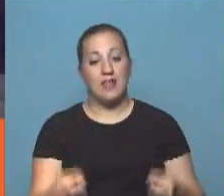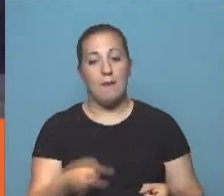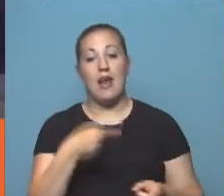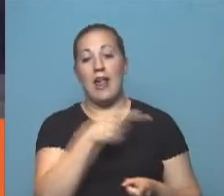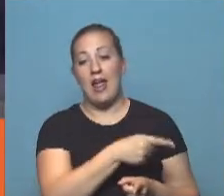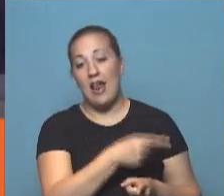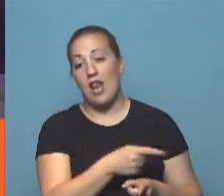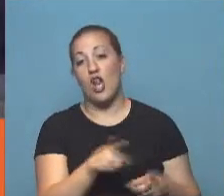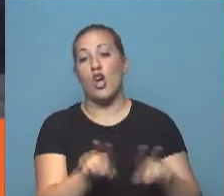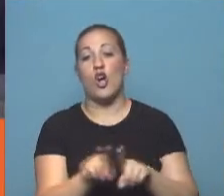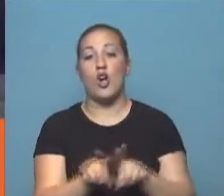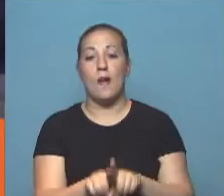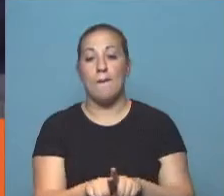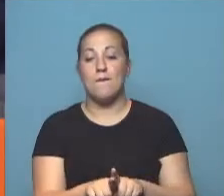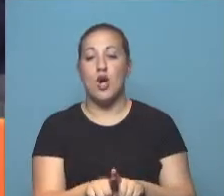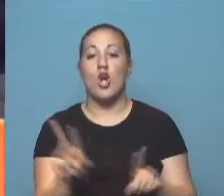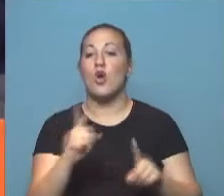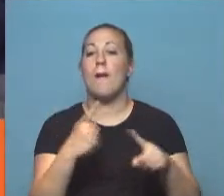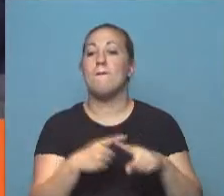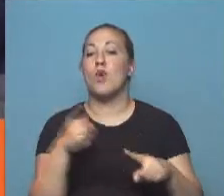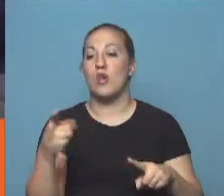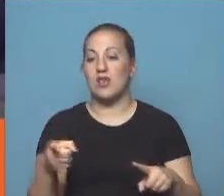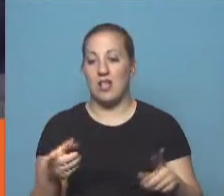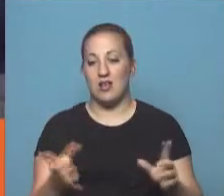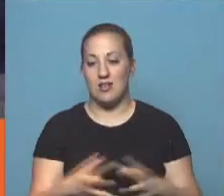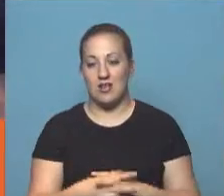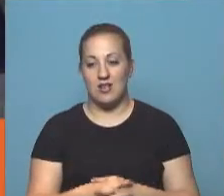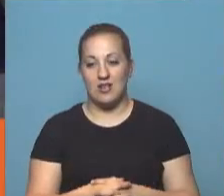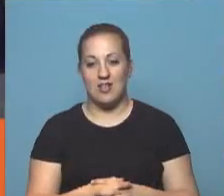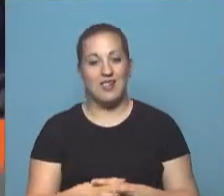cómodo, nada más. Pero no por usted, porque Te se juro siente... que la sigo, te la seguiría.